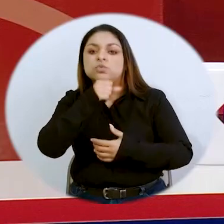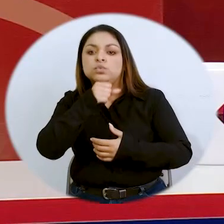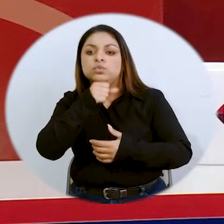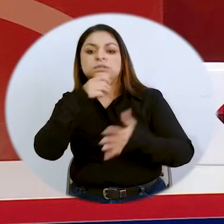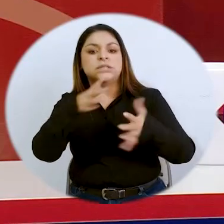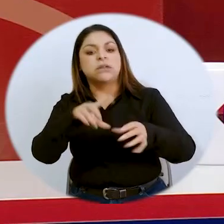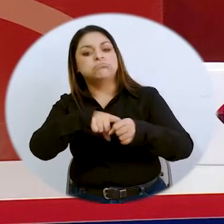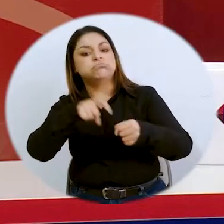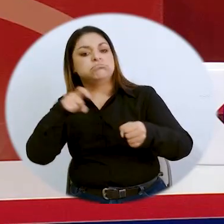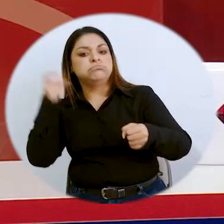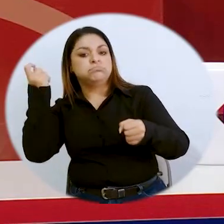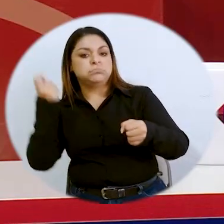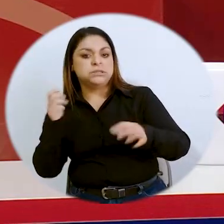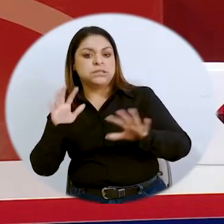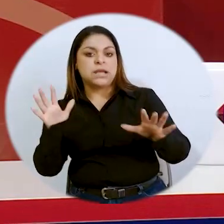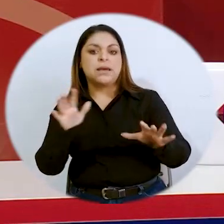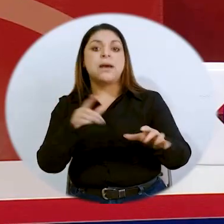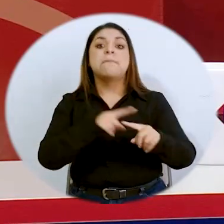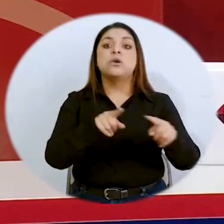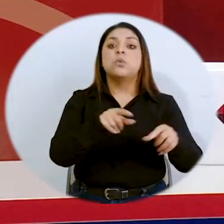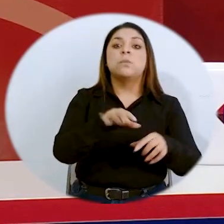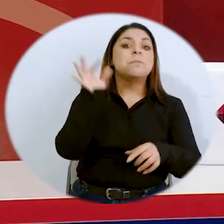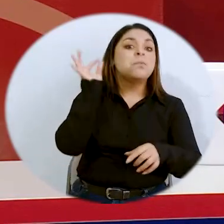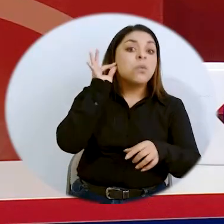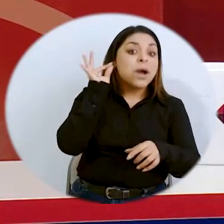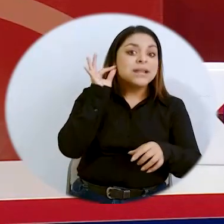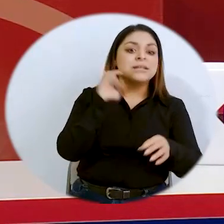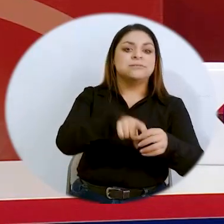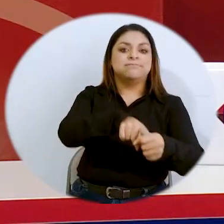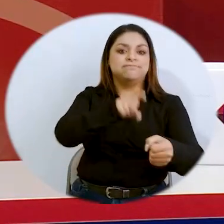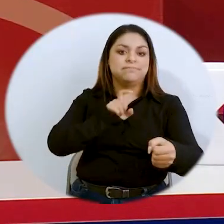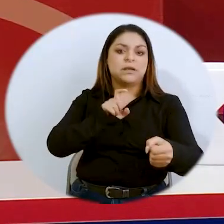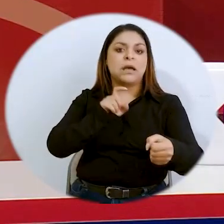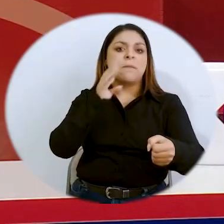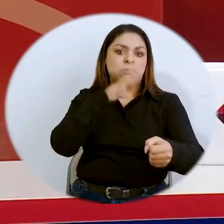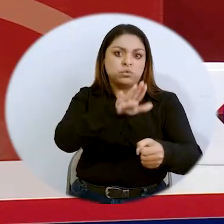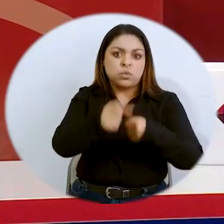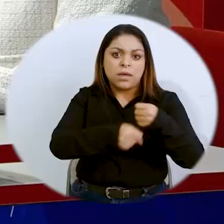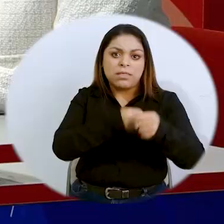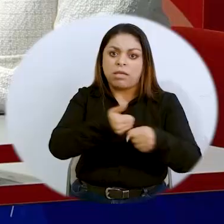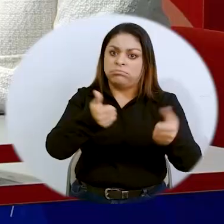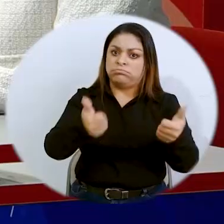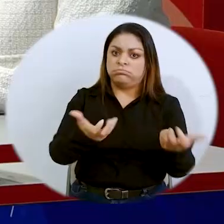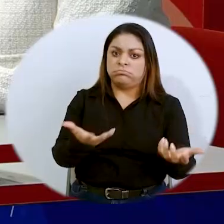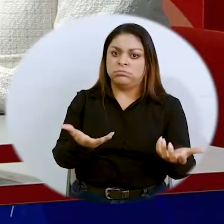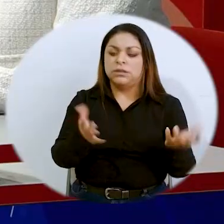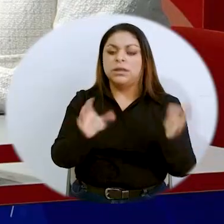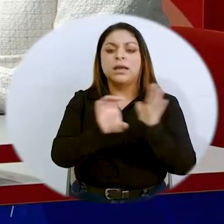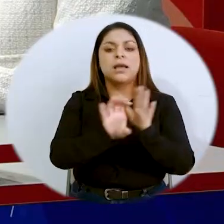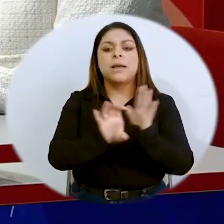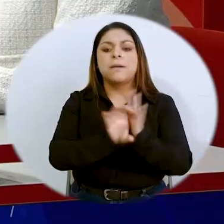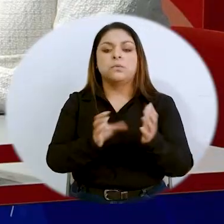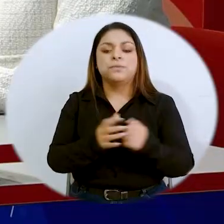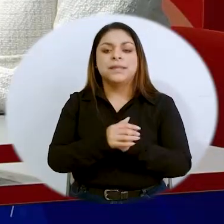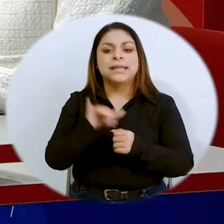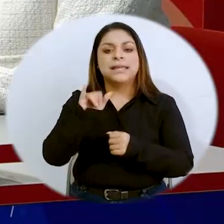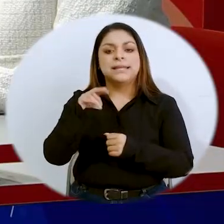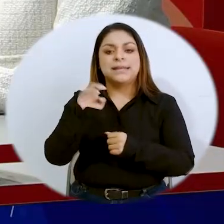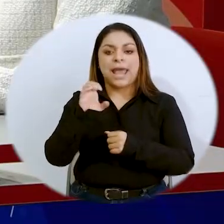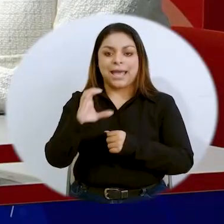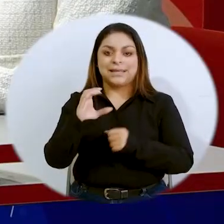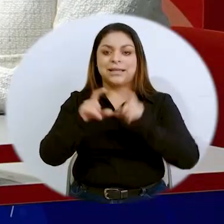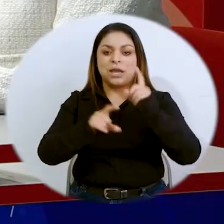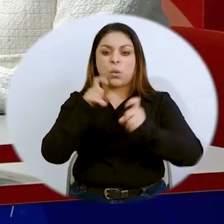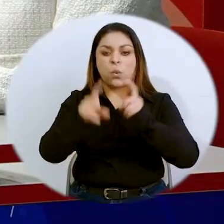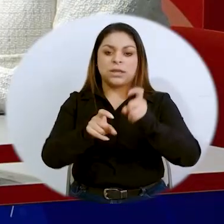del mercado, lo cierto es que muchas mujeres están saliendo del mercado laboral en edades productivas. Por ejemplo, los datos de la encuesta continua de